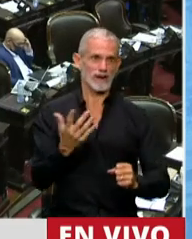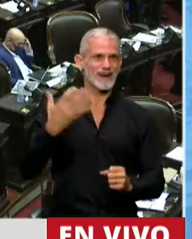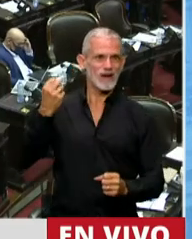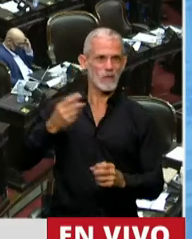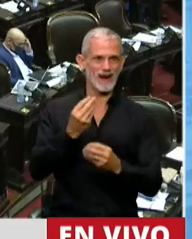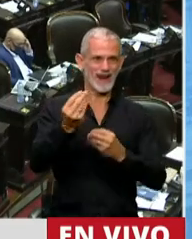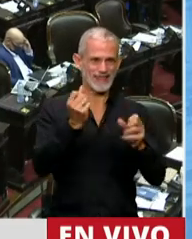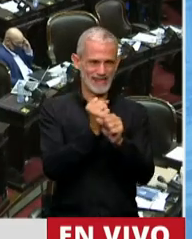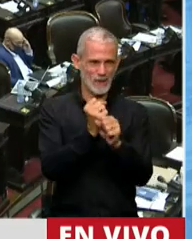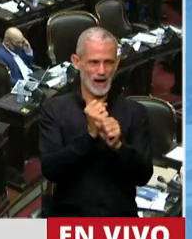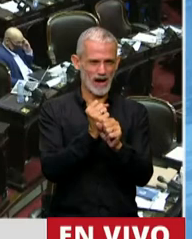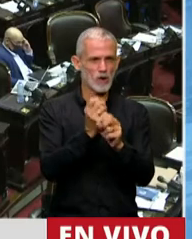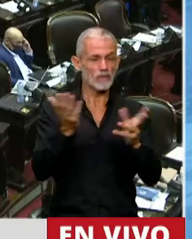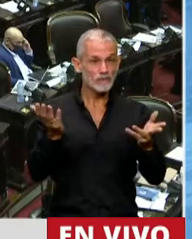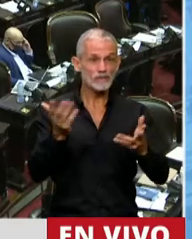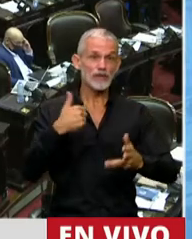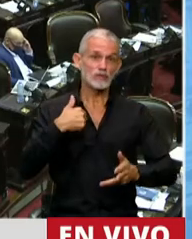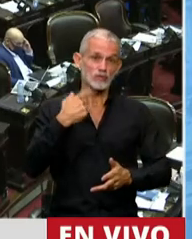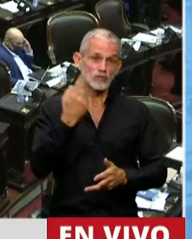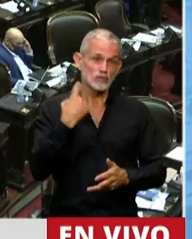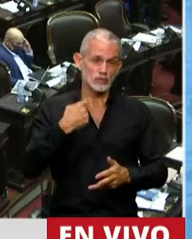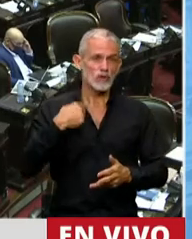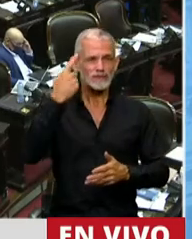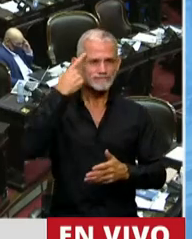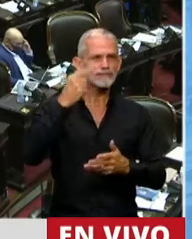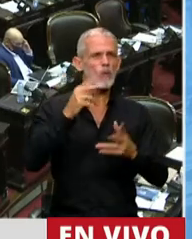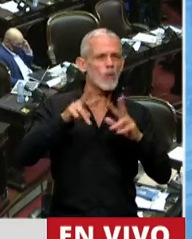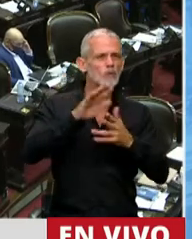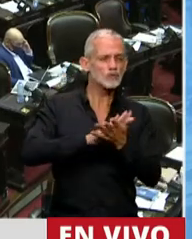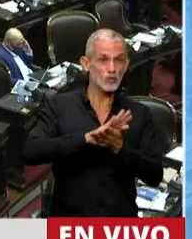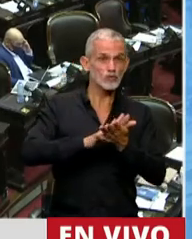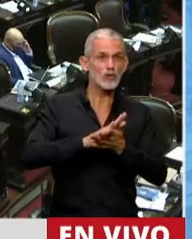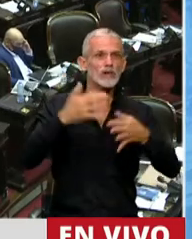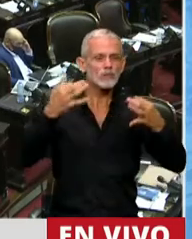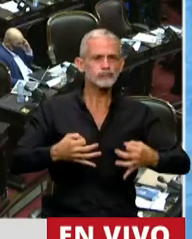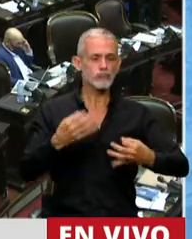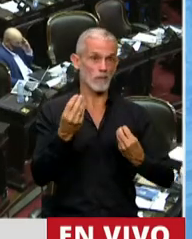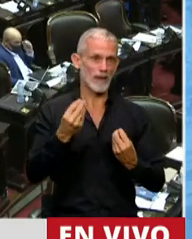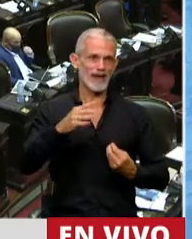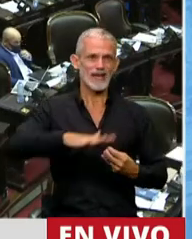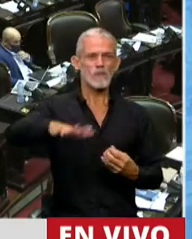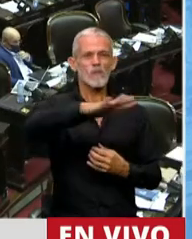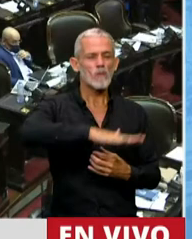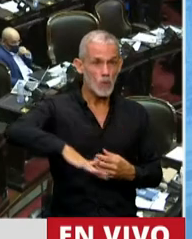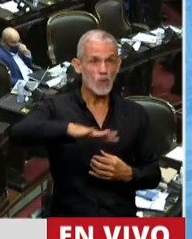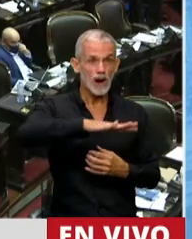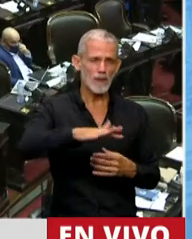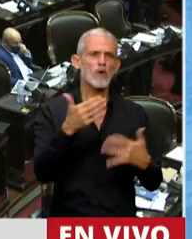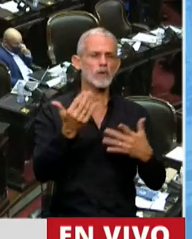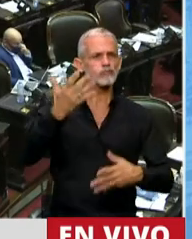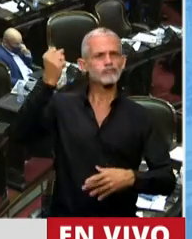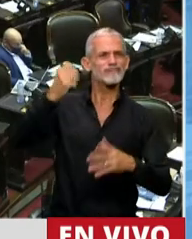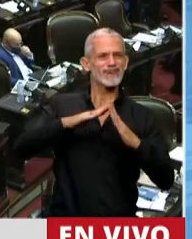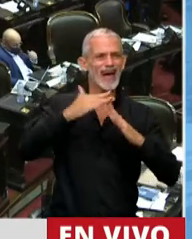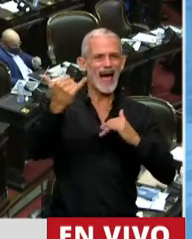el empleo. Por eso intento de contemplar soluciones habitacionales reales para que nuestro pueblo pueda conseguir una vivienda